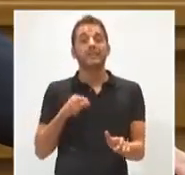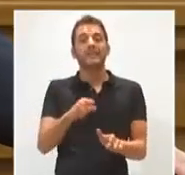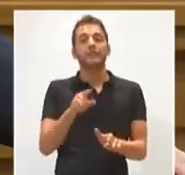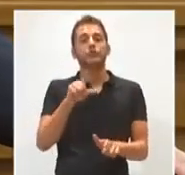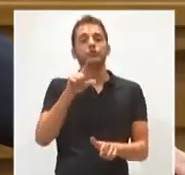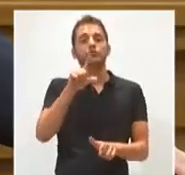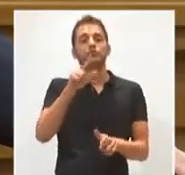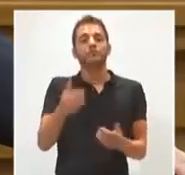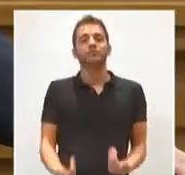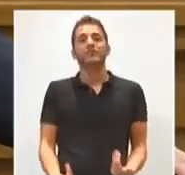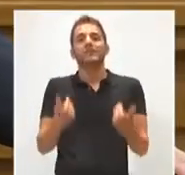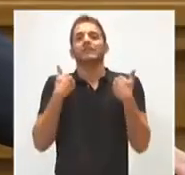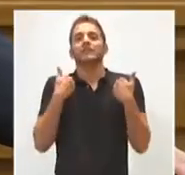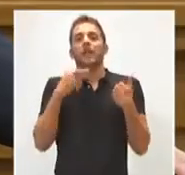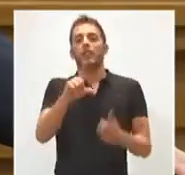su cuenta